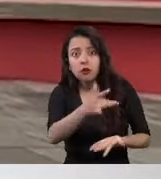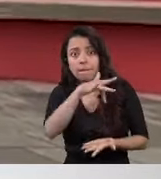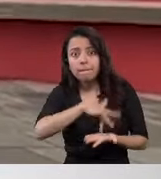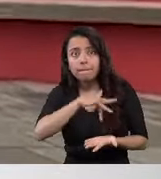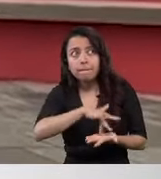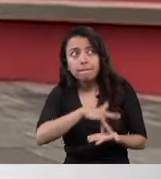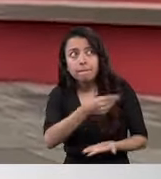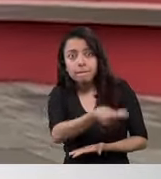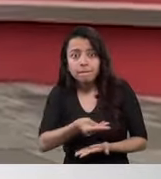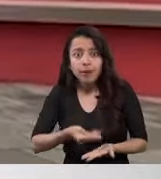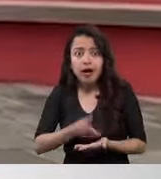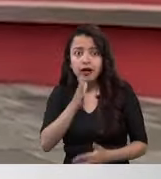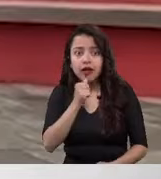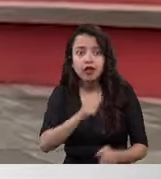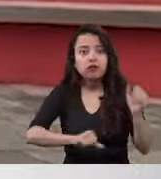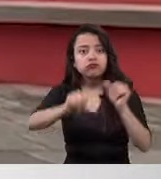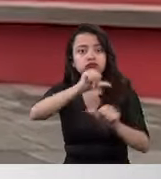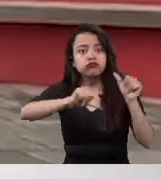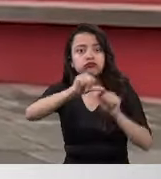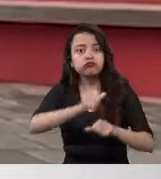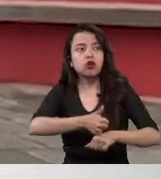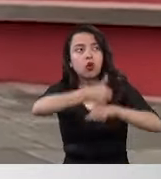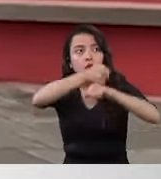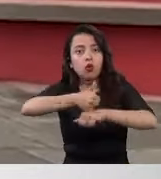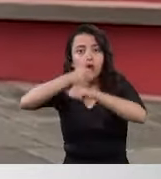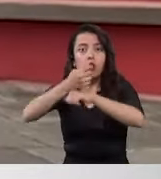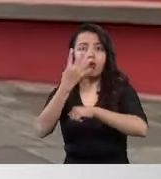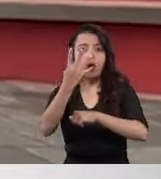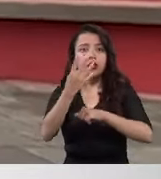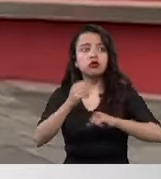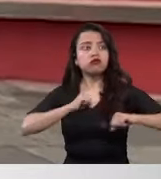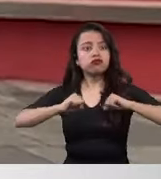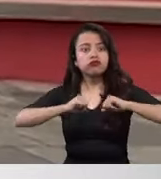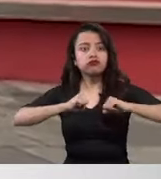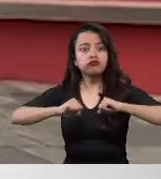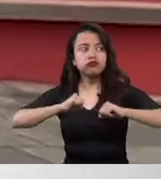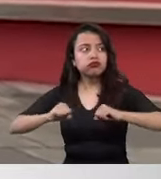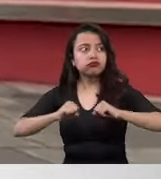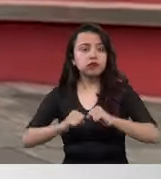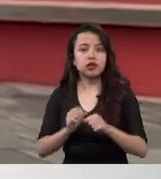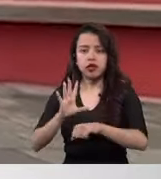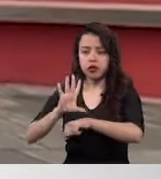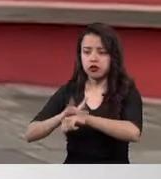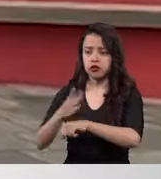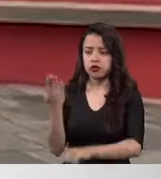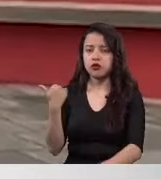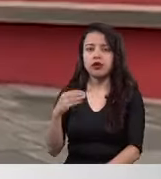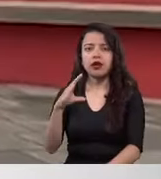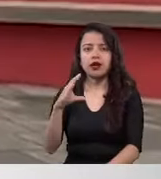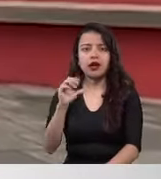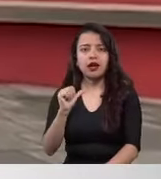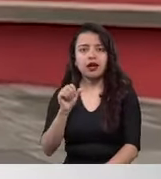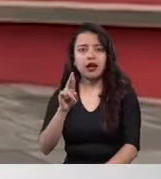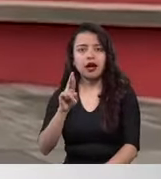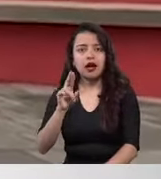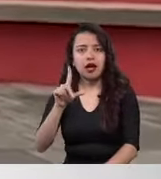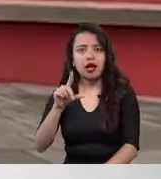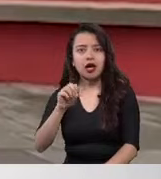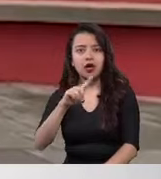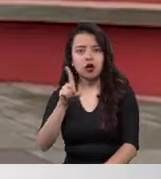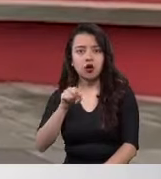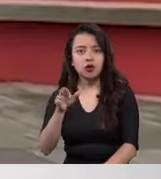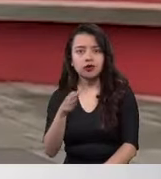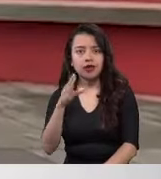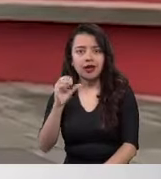pasar 4 directores, quienes han dilatado el proceso de pagos, hasta el actual director, el doctor Carlos Carrillo, que desde el mes de junio